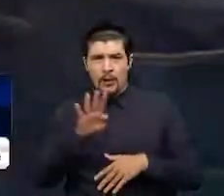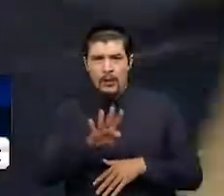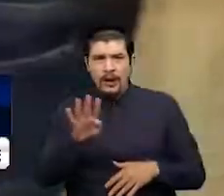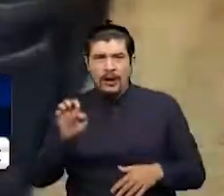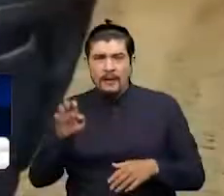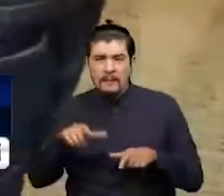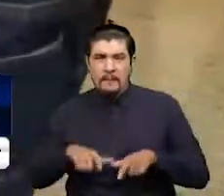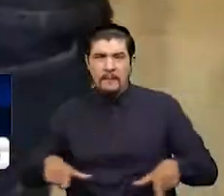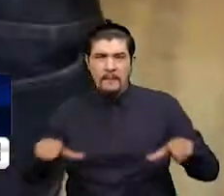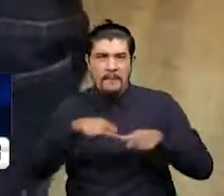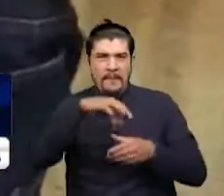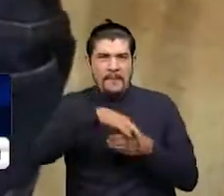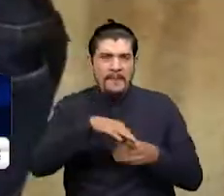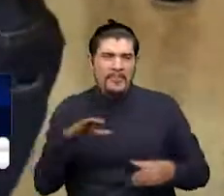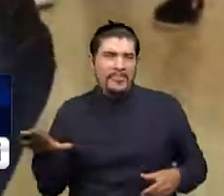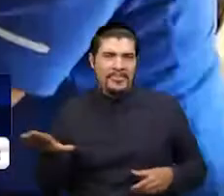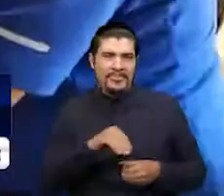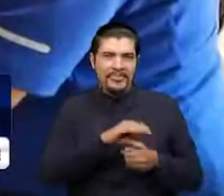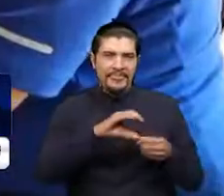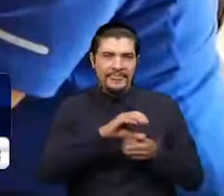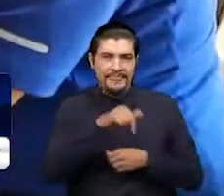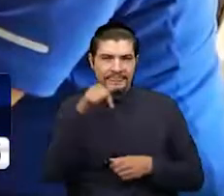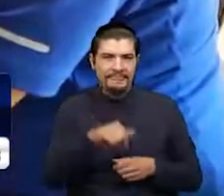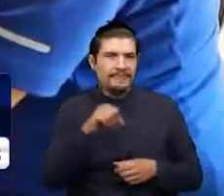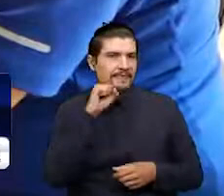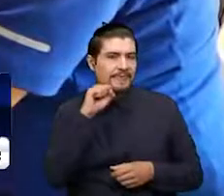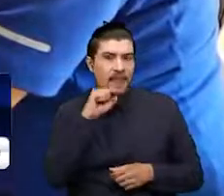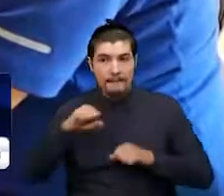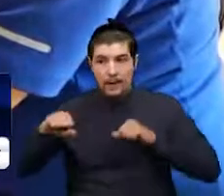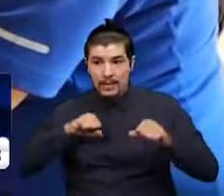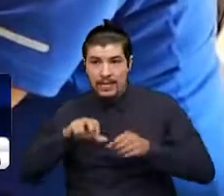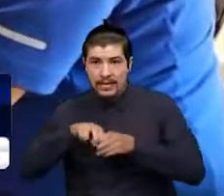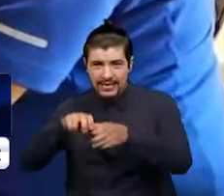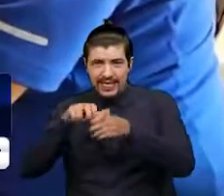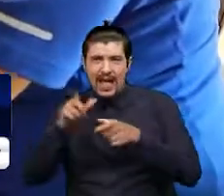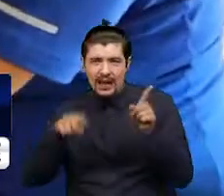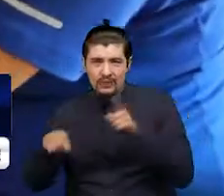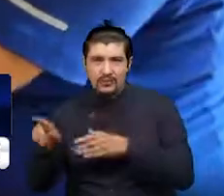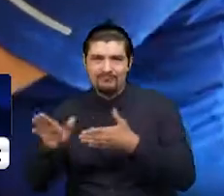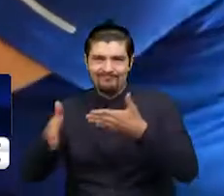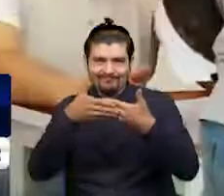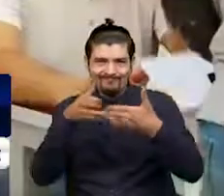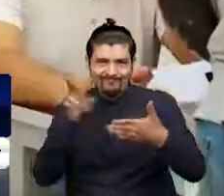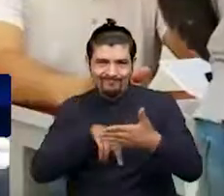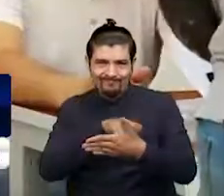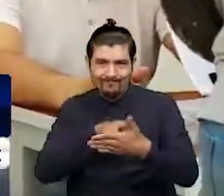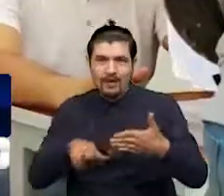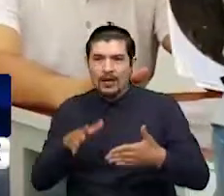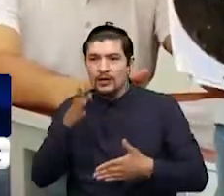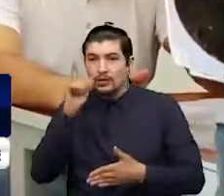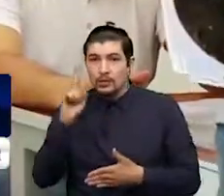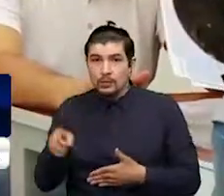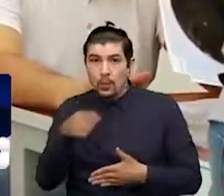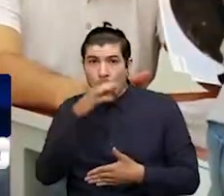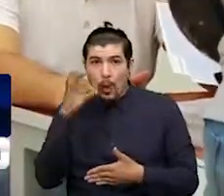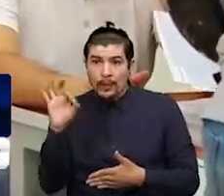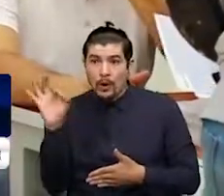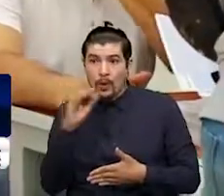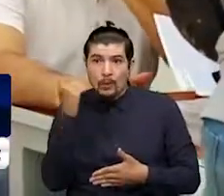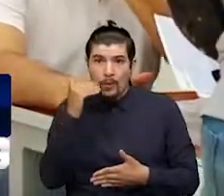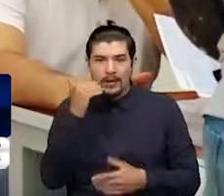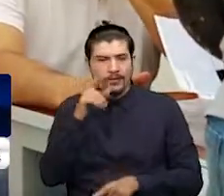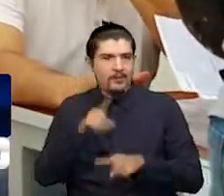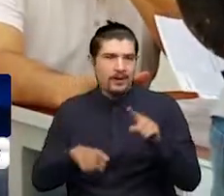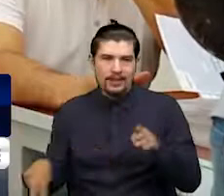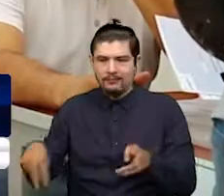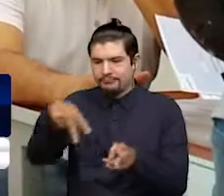votación en toda la ciudad de Barranca Bermeja. La movilidad también estará restringida con el parrillero, hombre o mujer, para